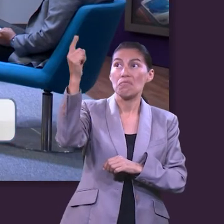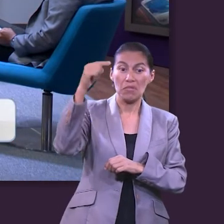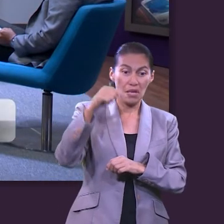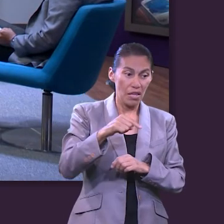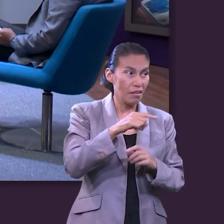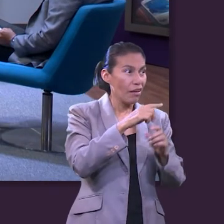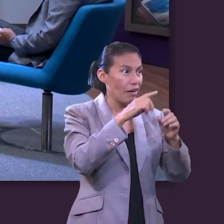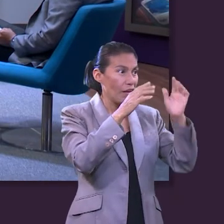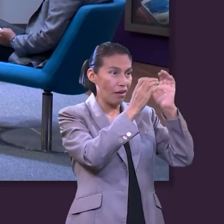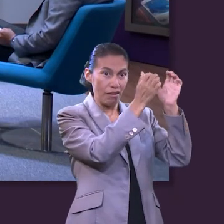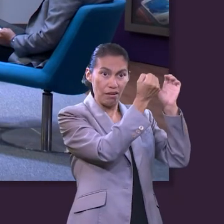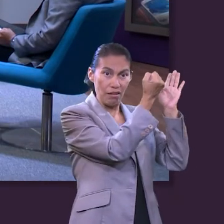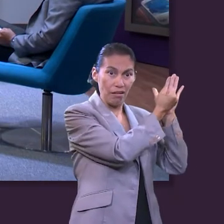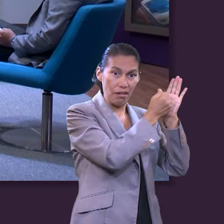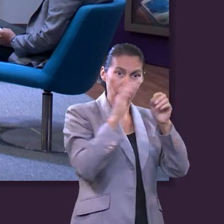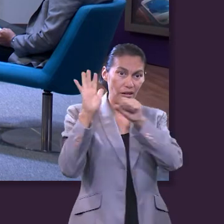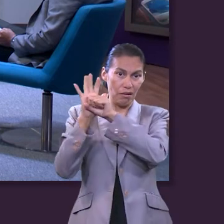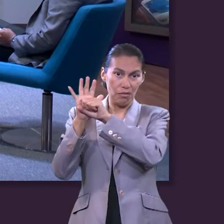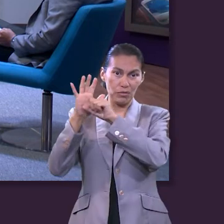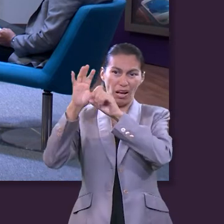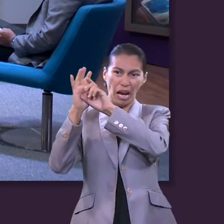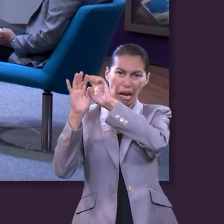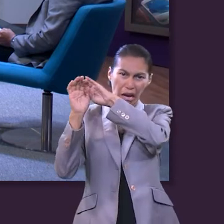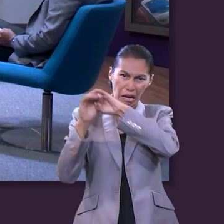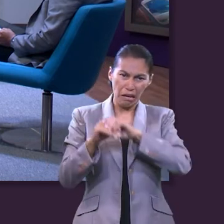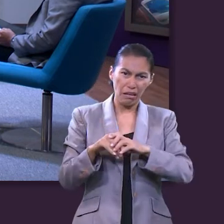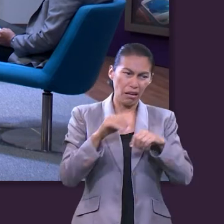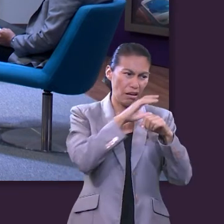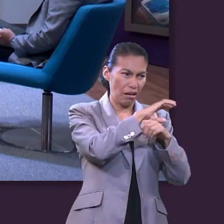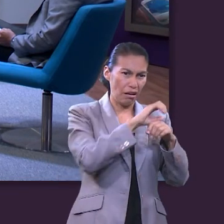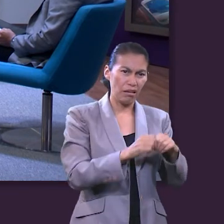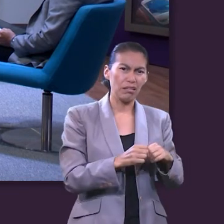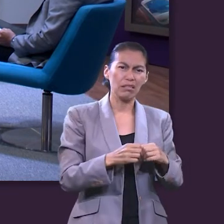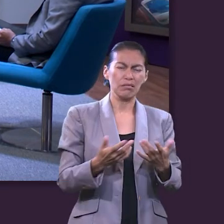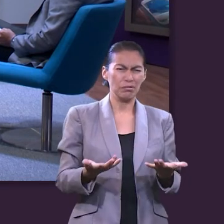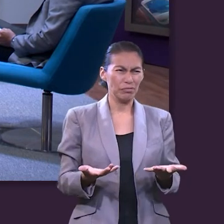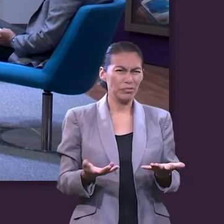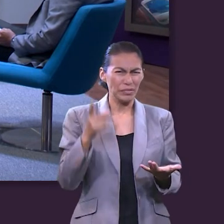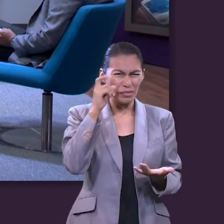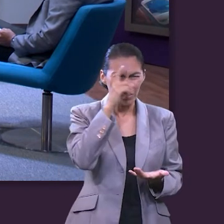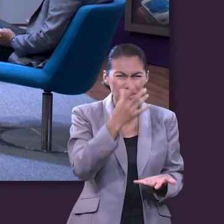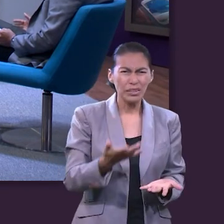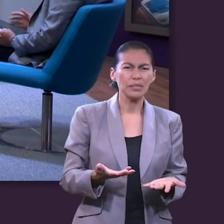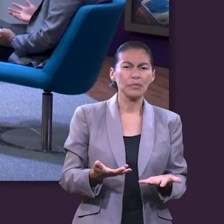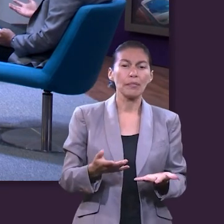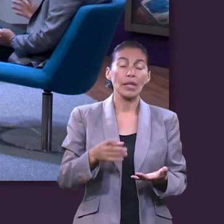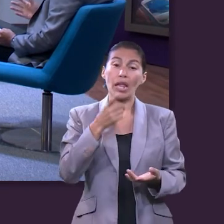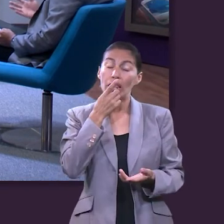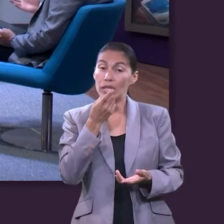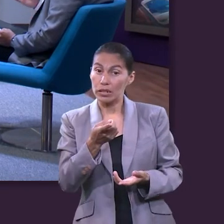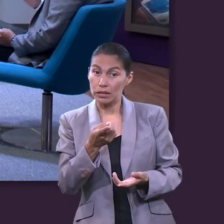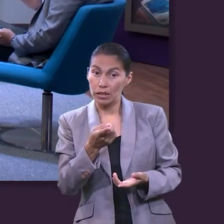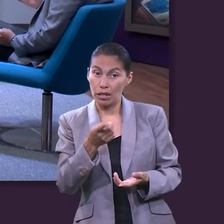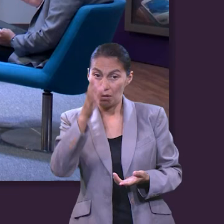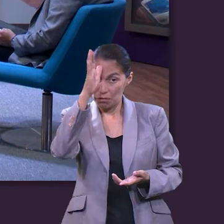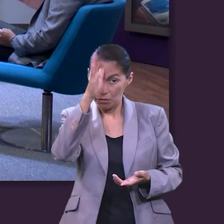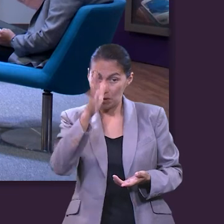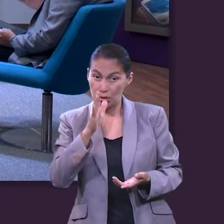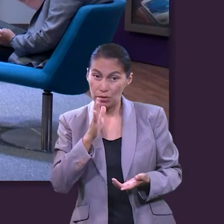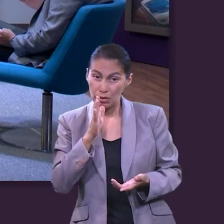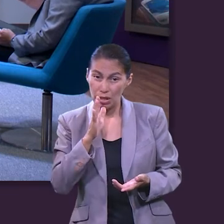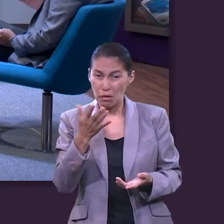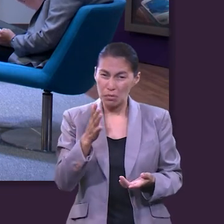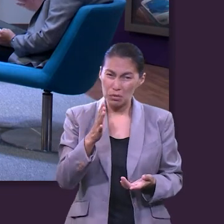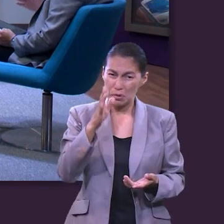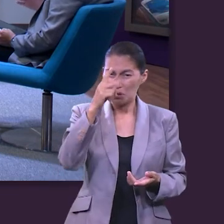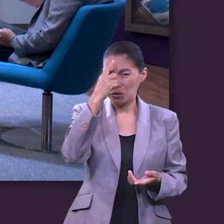Es una situación muy difícil la que estaba pasando Jesús y dice que era más o menos después de